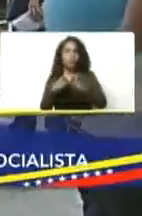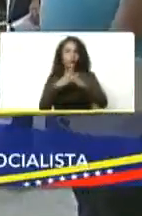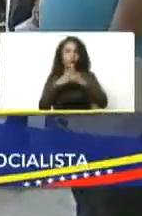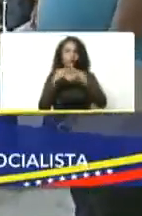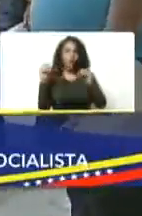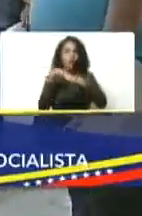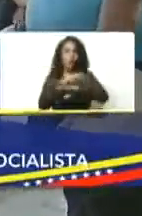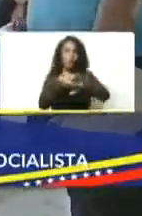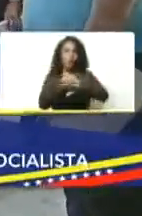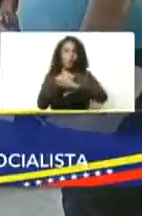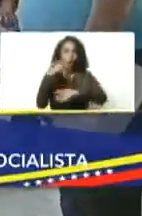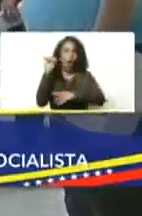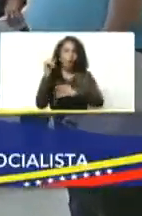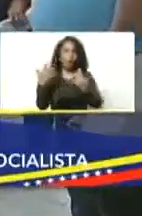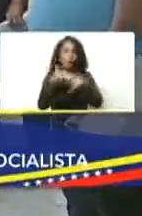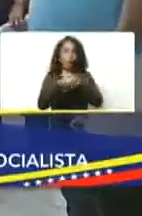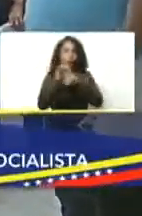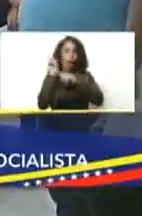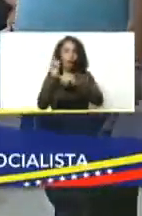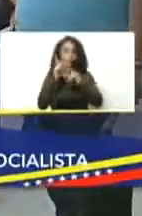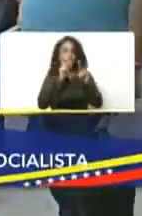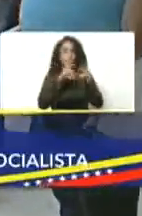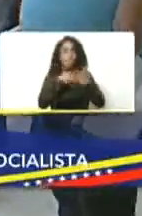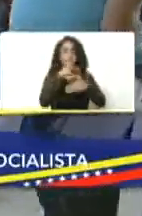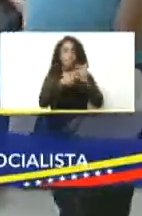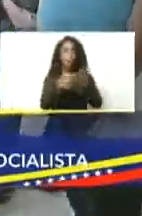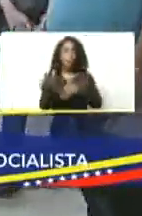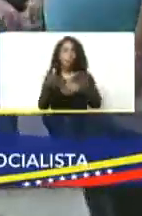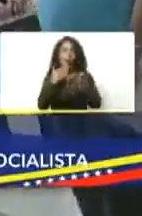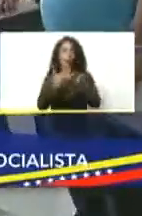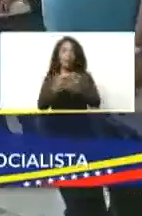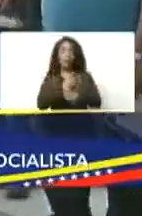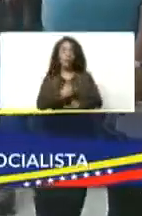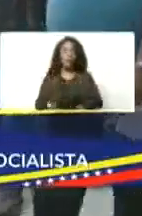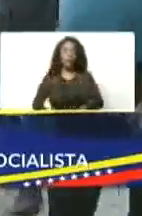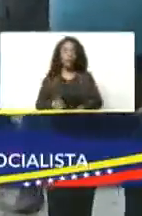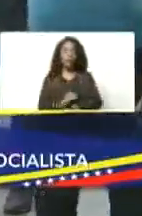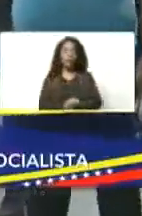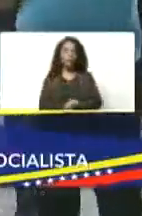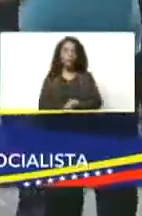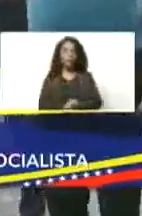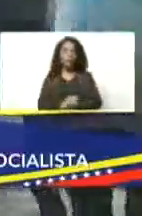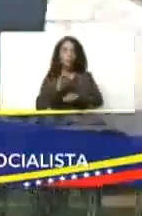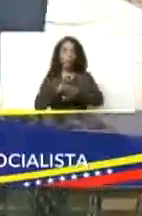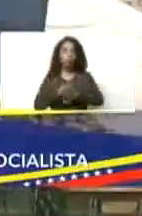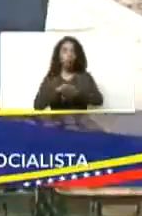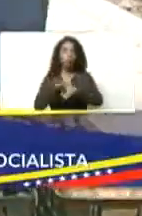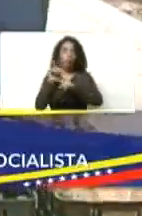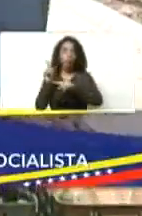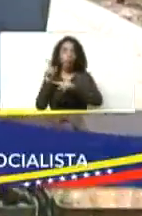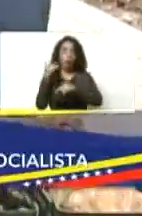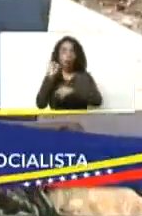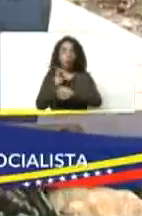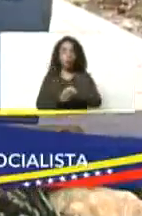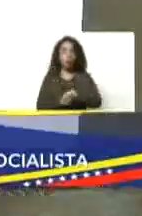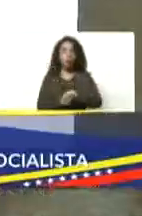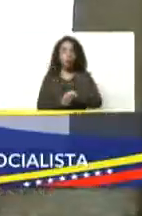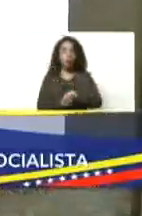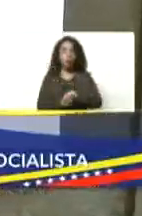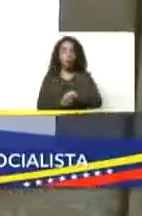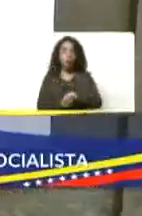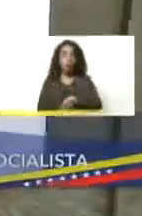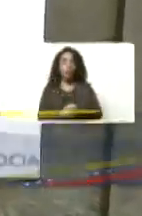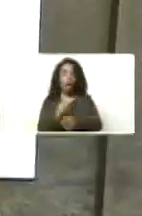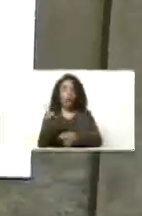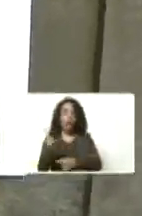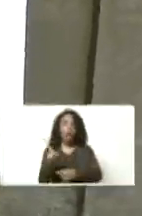ministros están involucrados en este plan gracia producir industrializar y por aquí tenemos madre una madre cocine